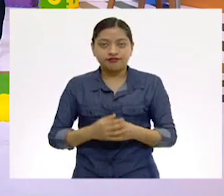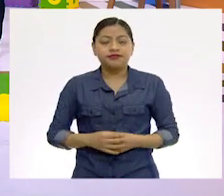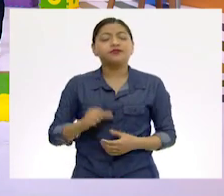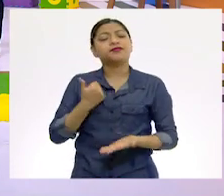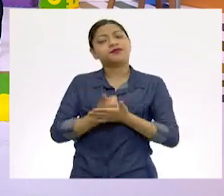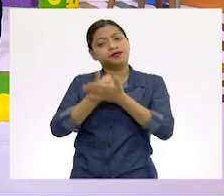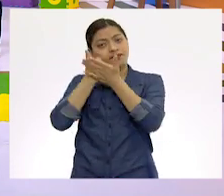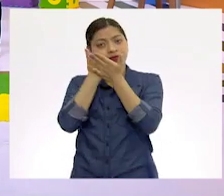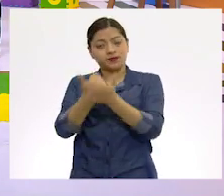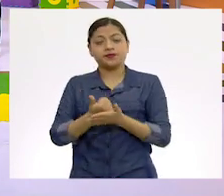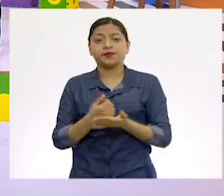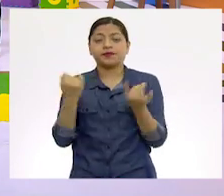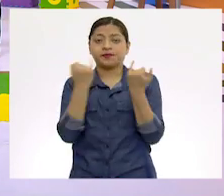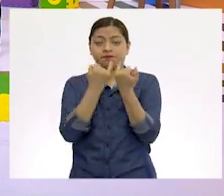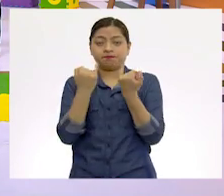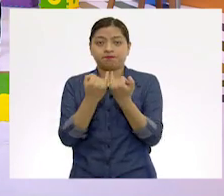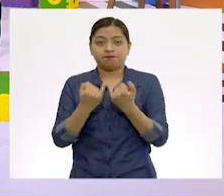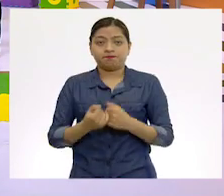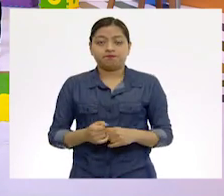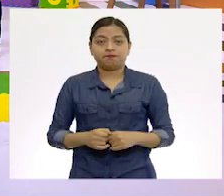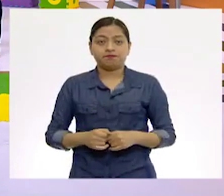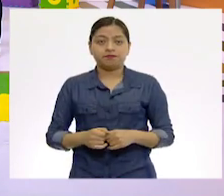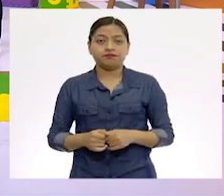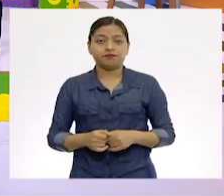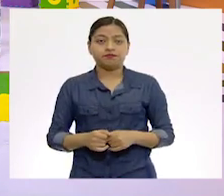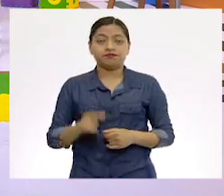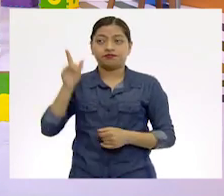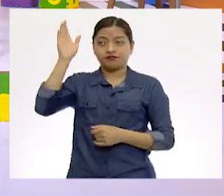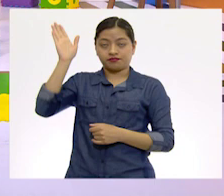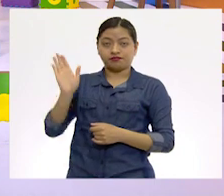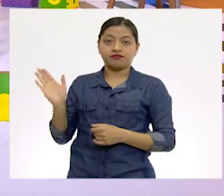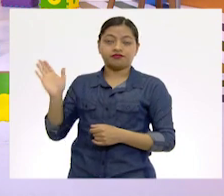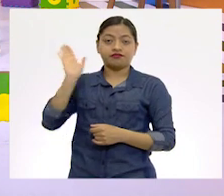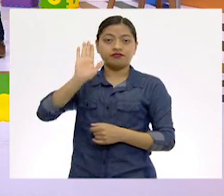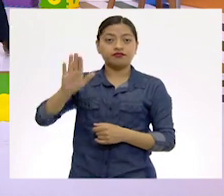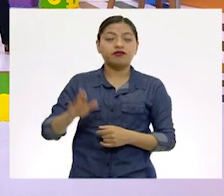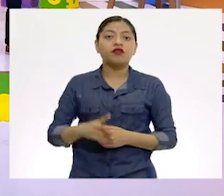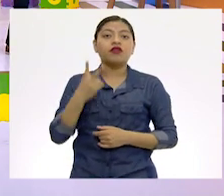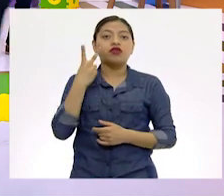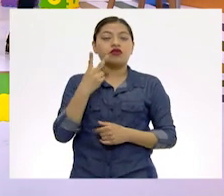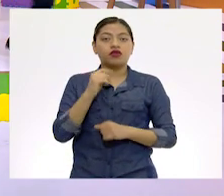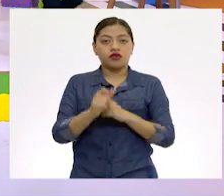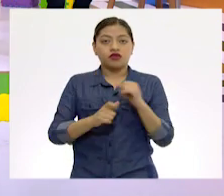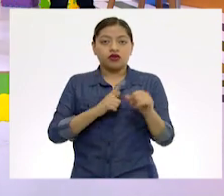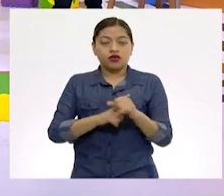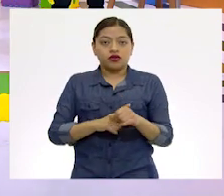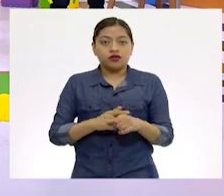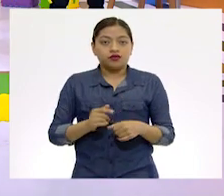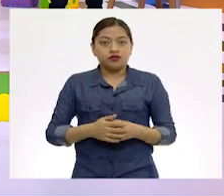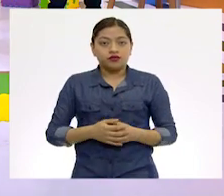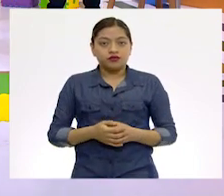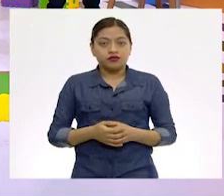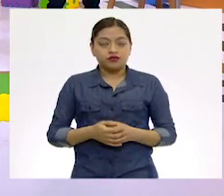Ayúdame a pegar también en el organizador dos animales. Claro que sí.